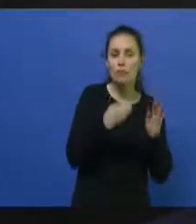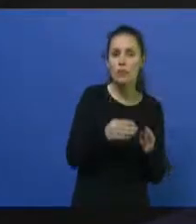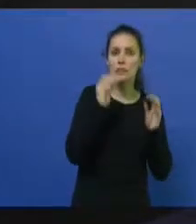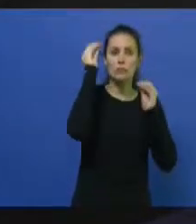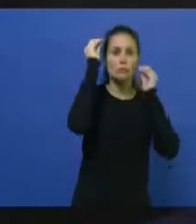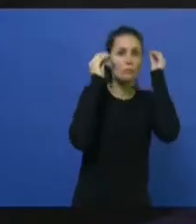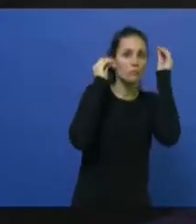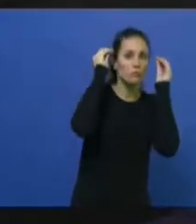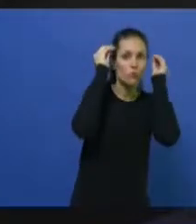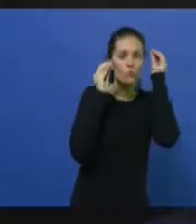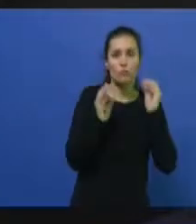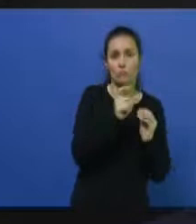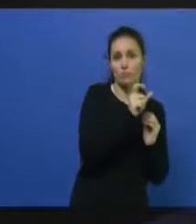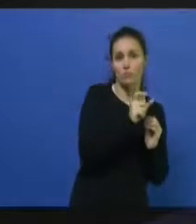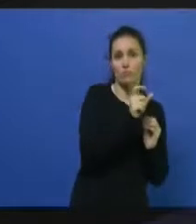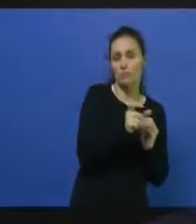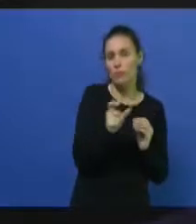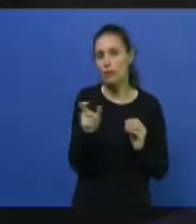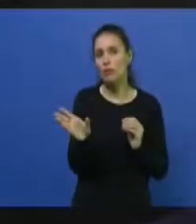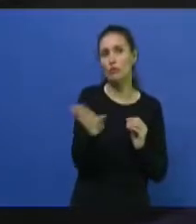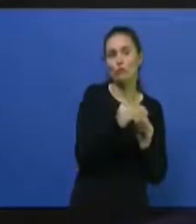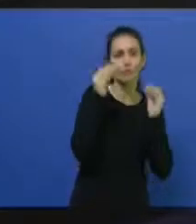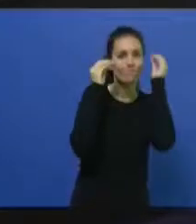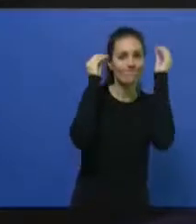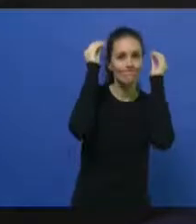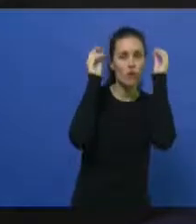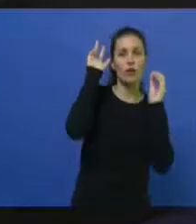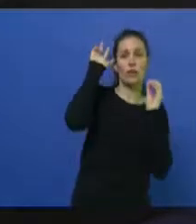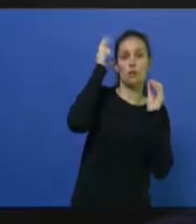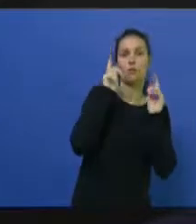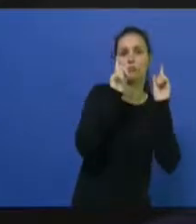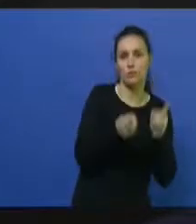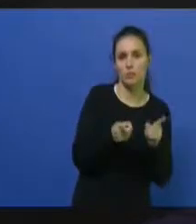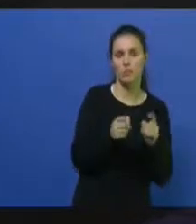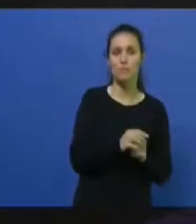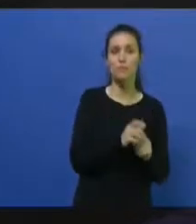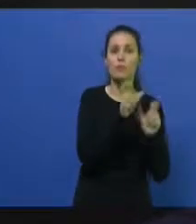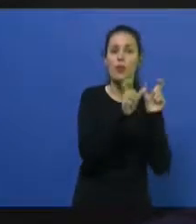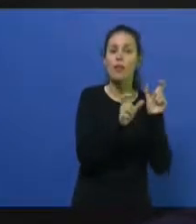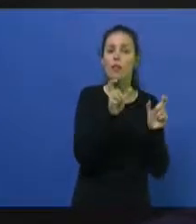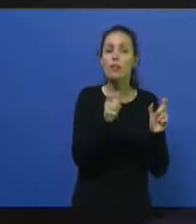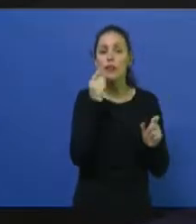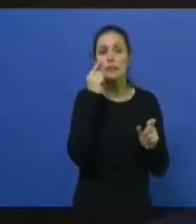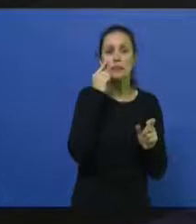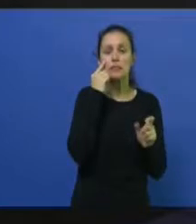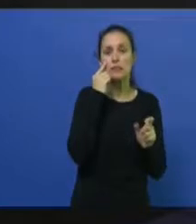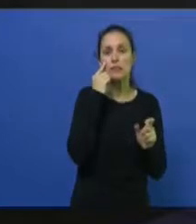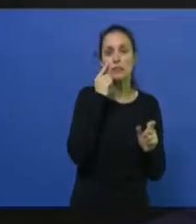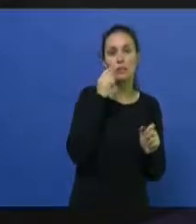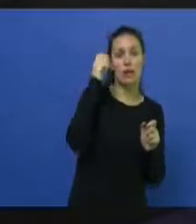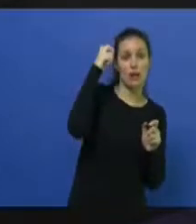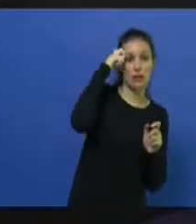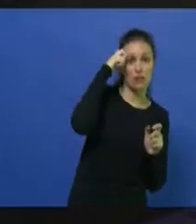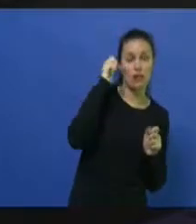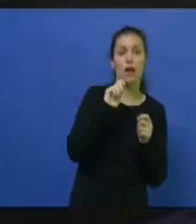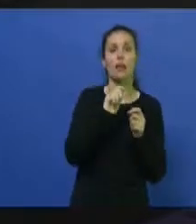están mucho más preocupados y mucho más molestos que... Y también los intendentes, quiero decir, los intendentes radicales y de Cambiemos, también